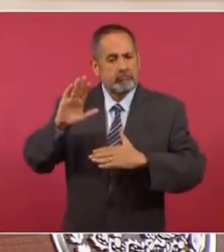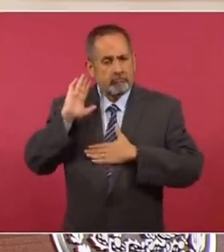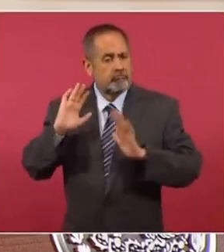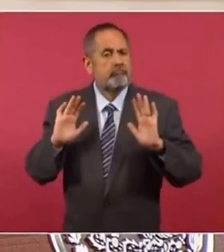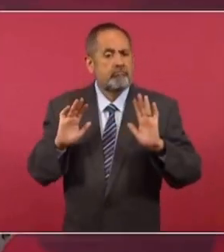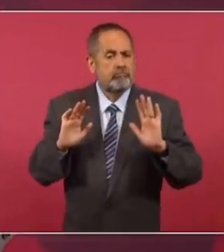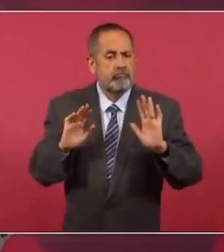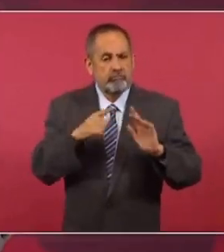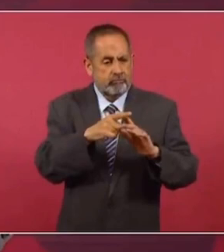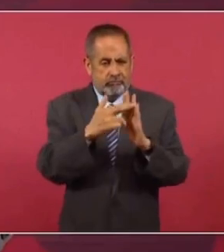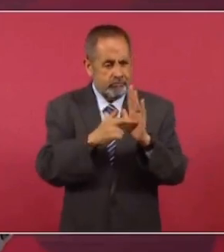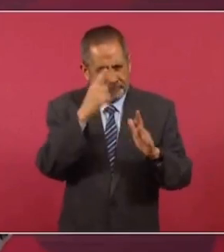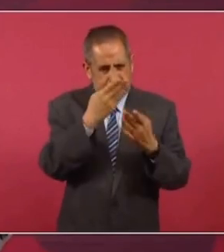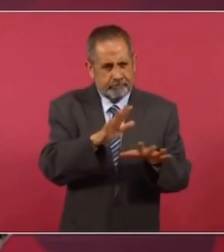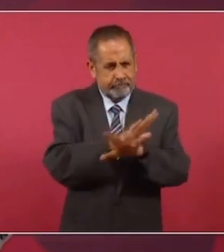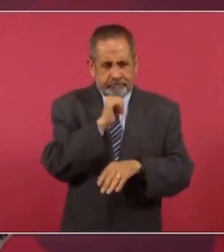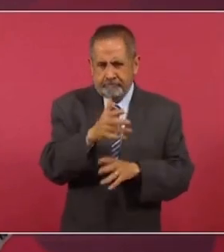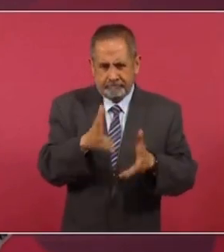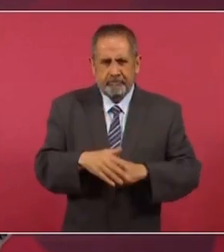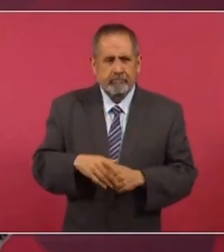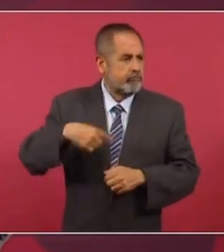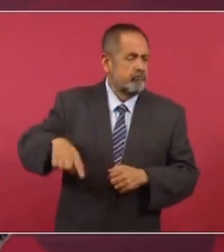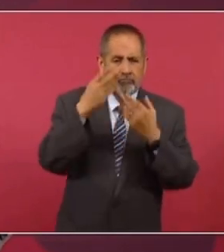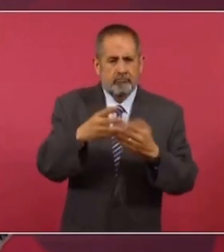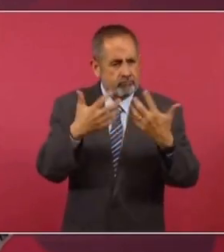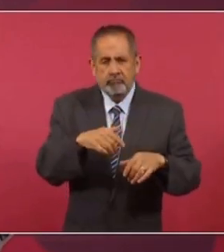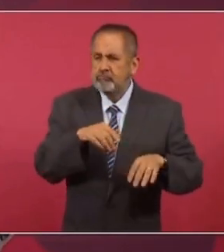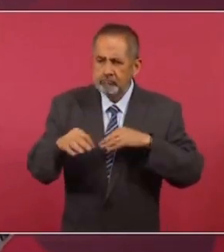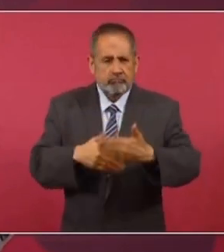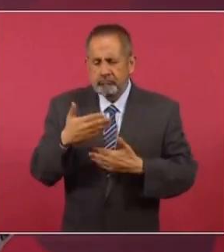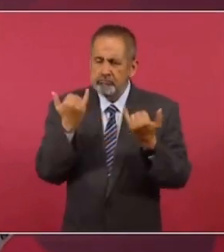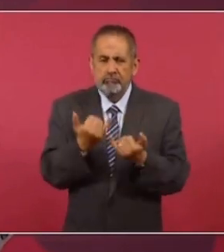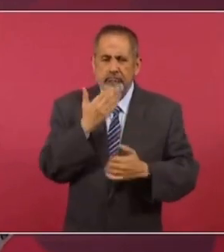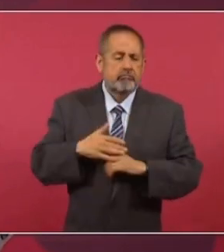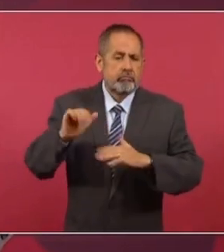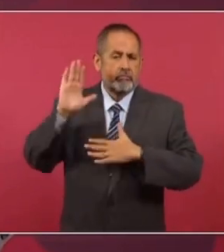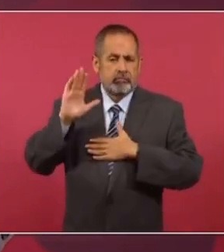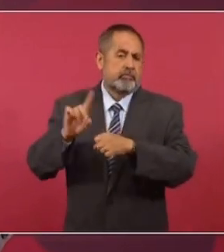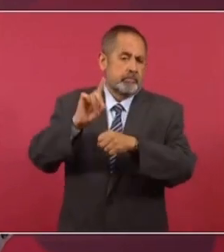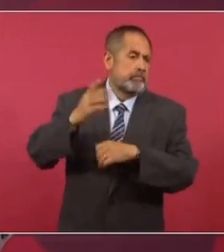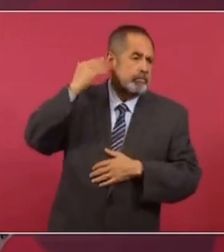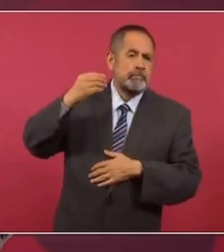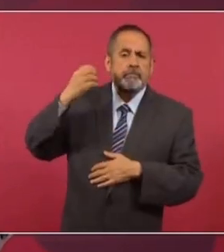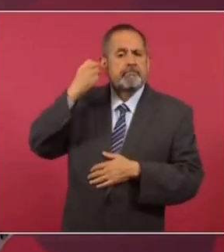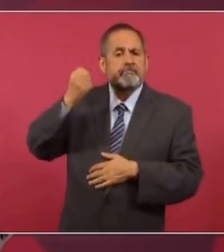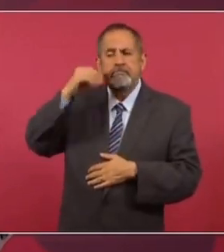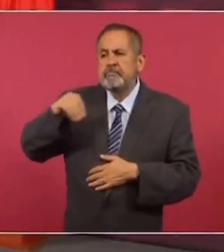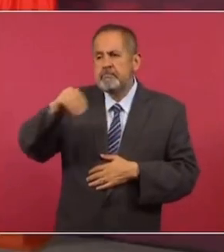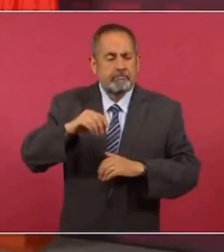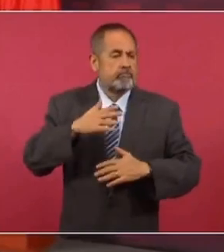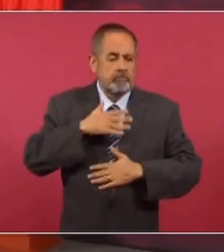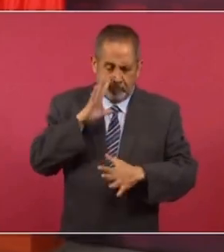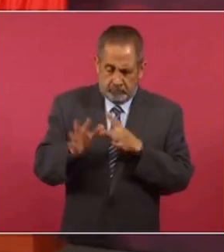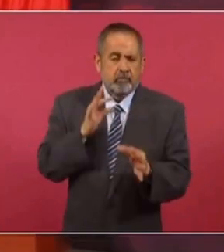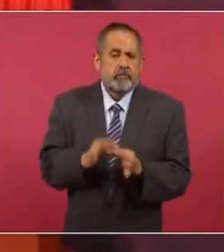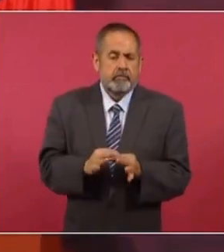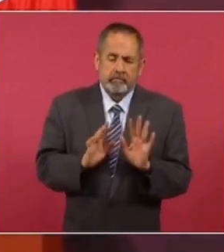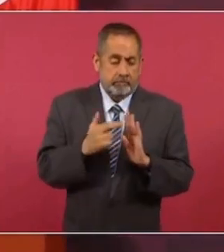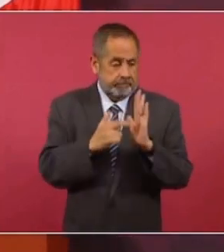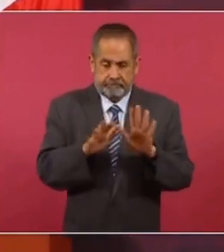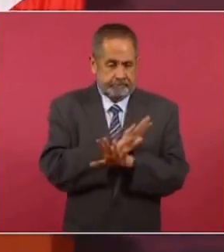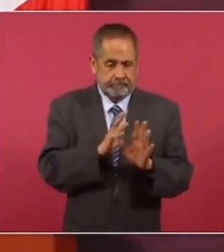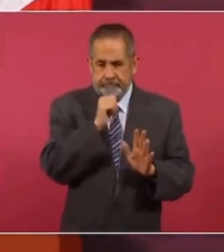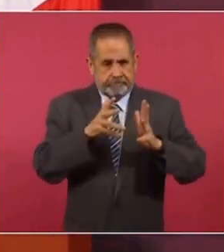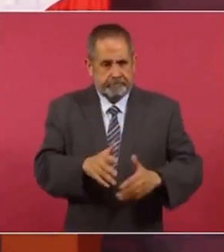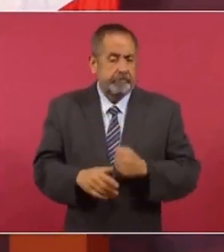de que no iban a cambiar las reglas para el funcionamiento de los bancos. Lo hice desde la campaña y lo estoy cumpliendo.